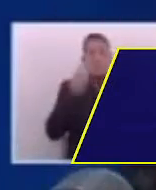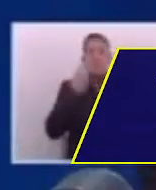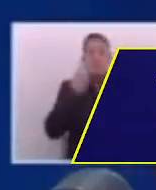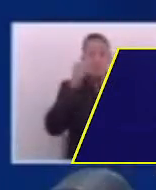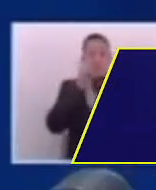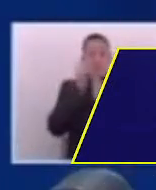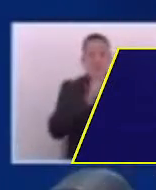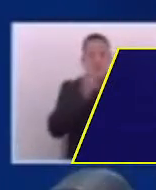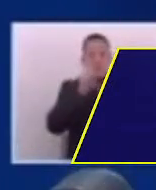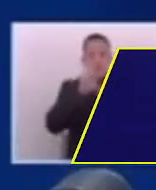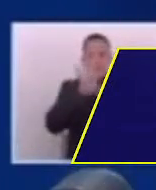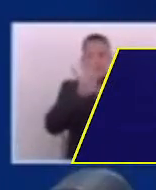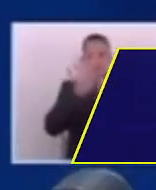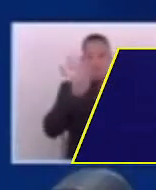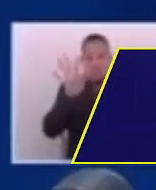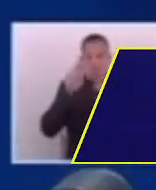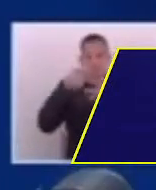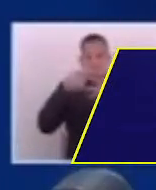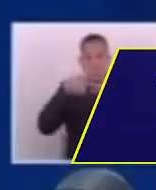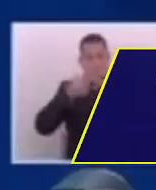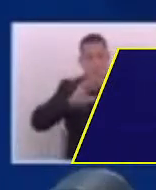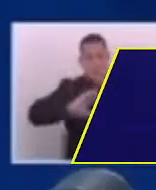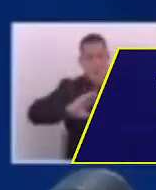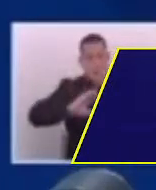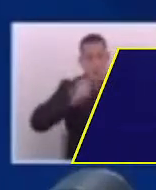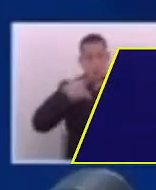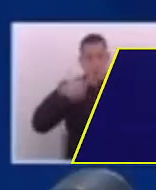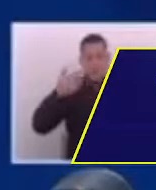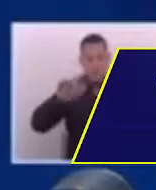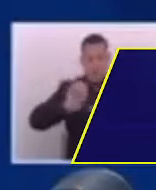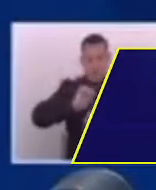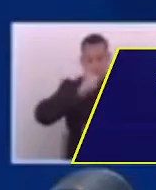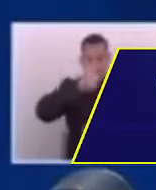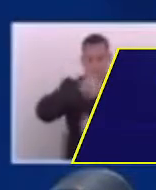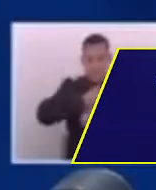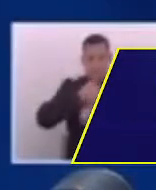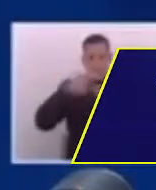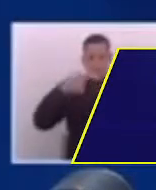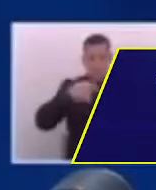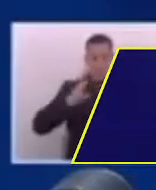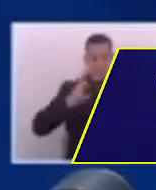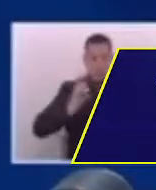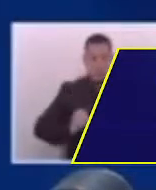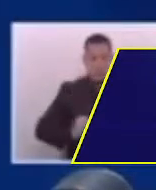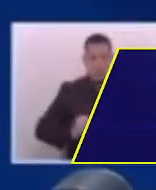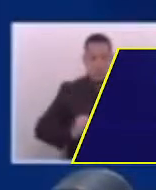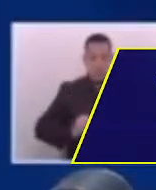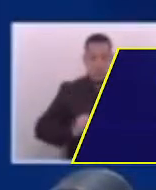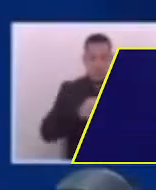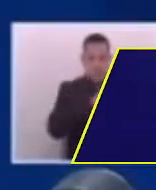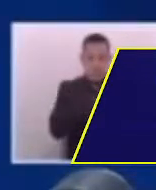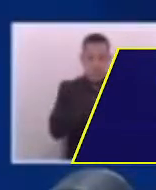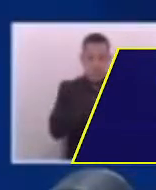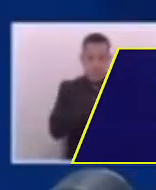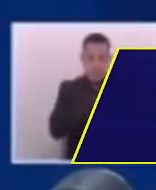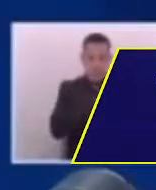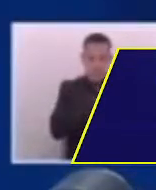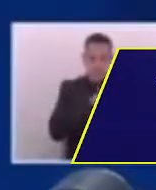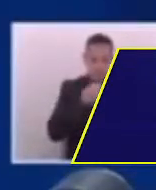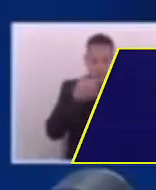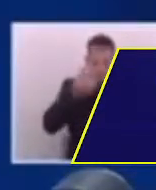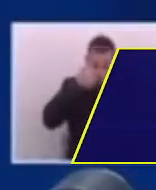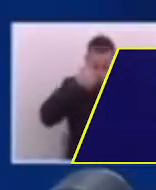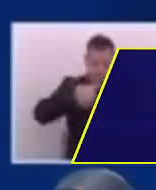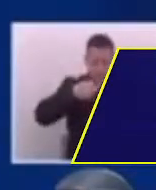está el artículo 148 de la Constitución que ya lo establece cuando hay deudas soberana se tiene que pasar por la asamblea